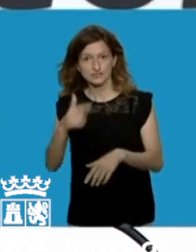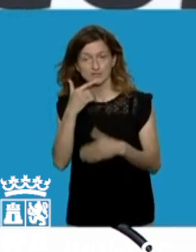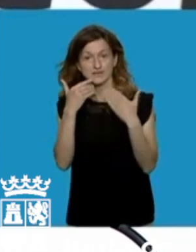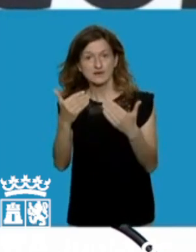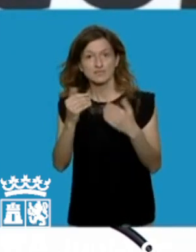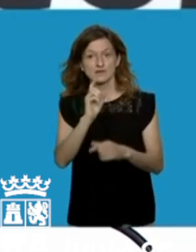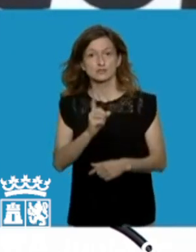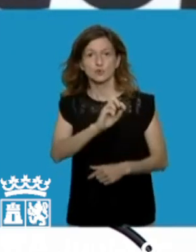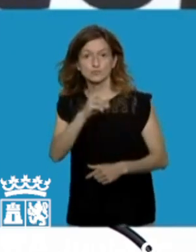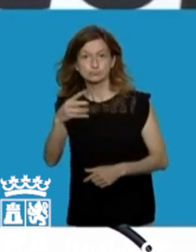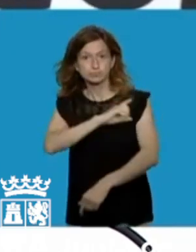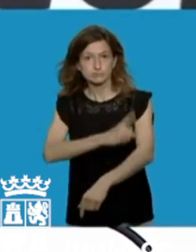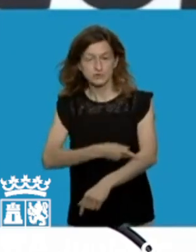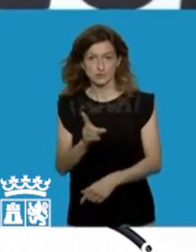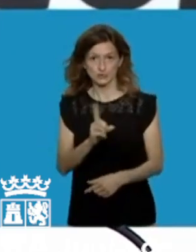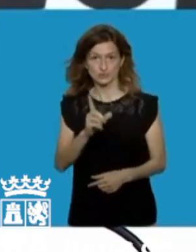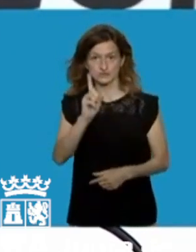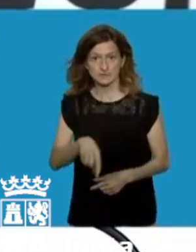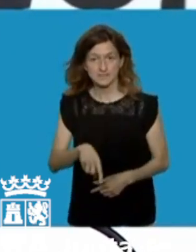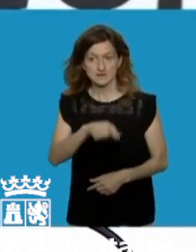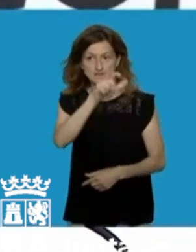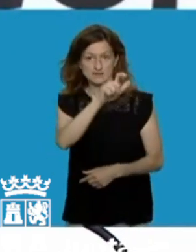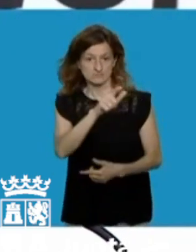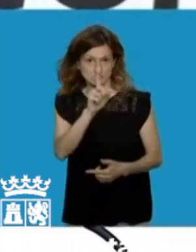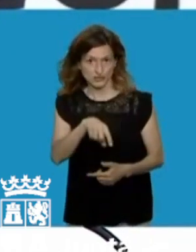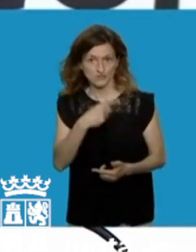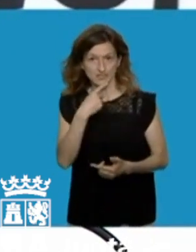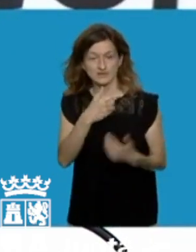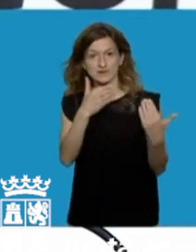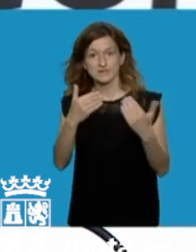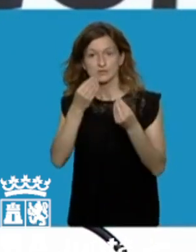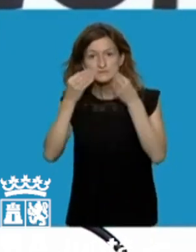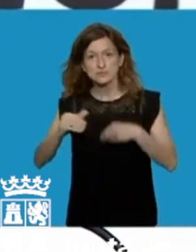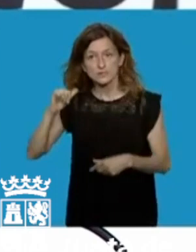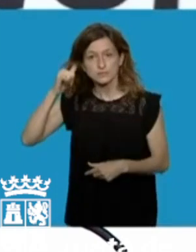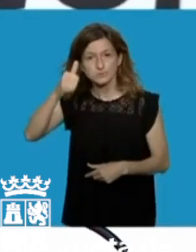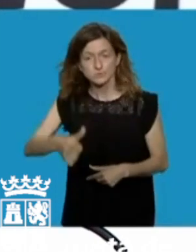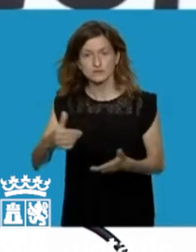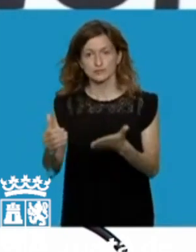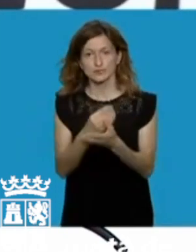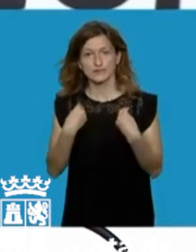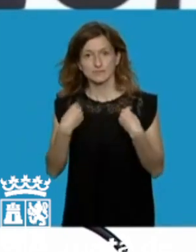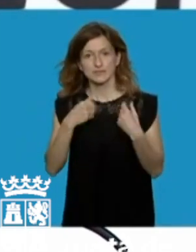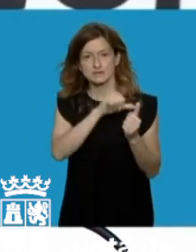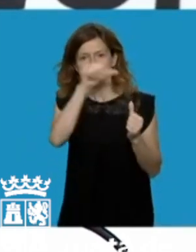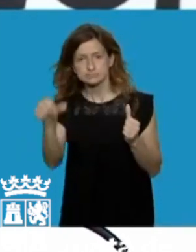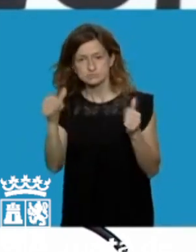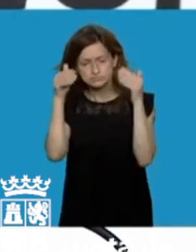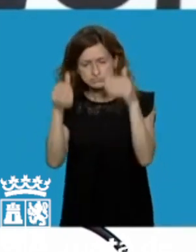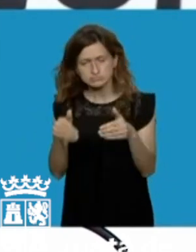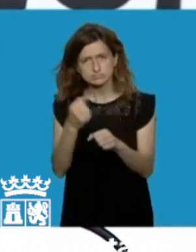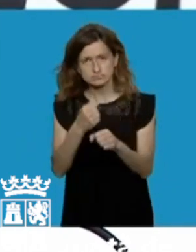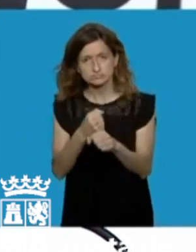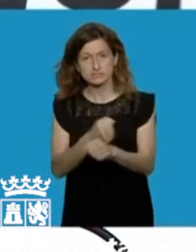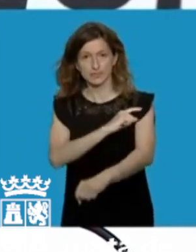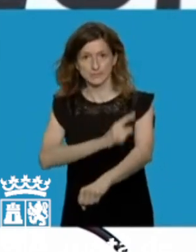los resultados de los deportistas, de un deportista, sino también la trayectoria ejemplar de toda una vida dedicada al deporte. Y